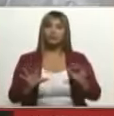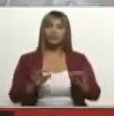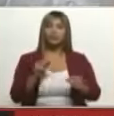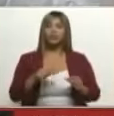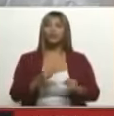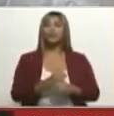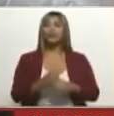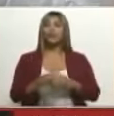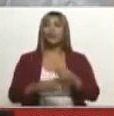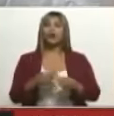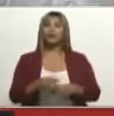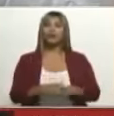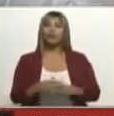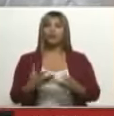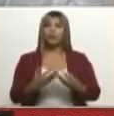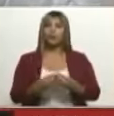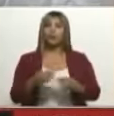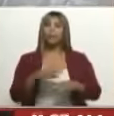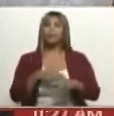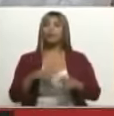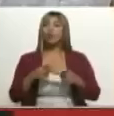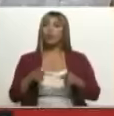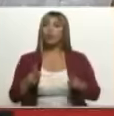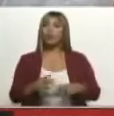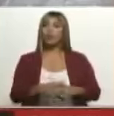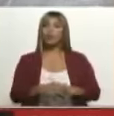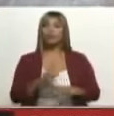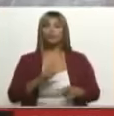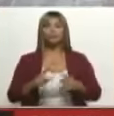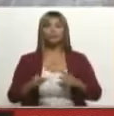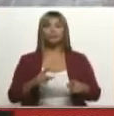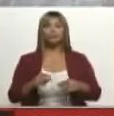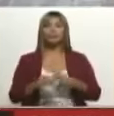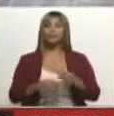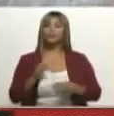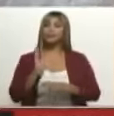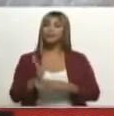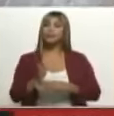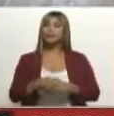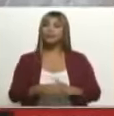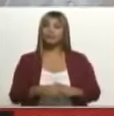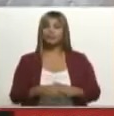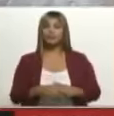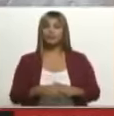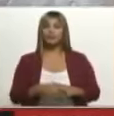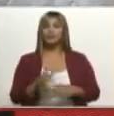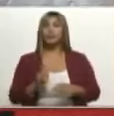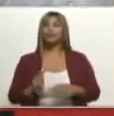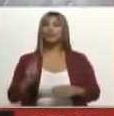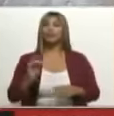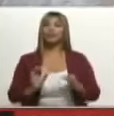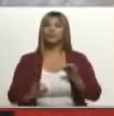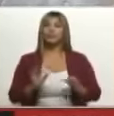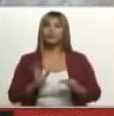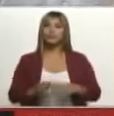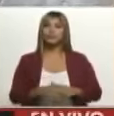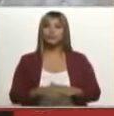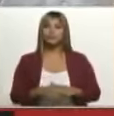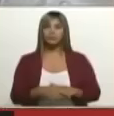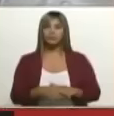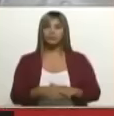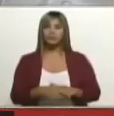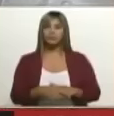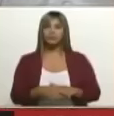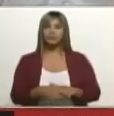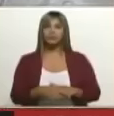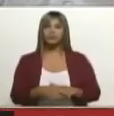trabajo que venimos realizando con el Ministerio Público, quien dirige y ordena la acción penal, con el Tribunal Supremo de Justicia.